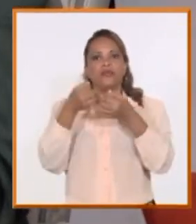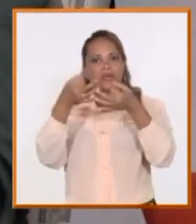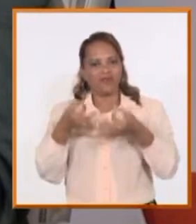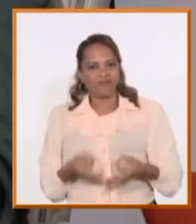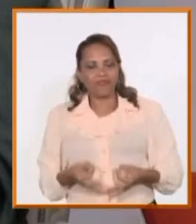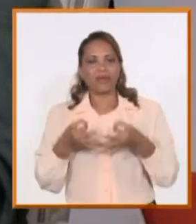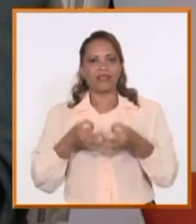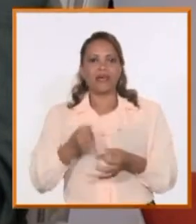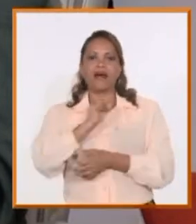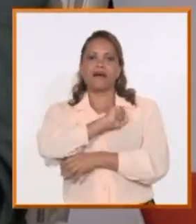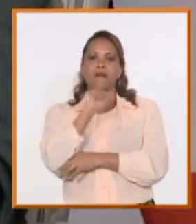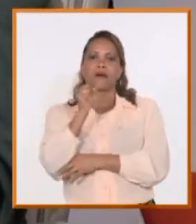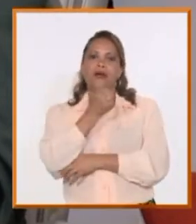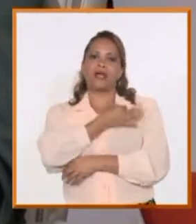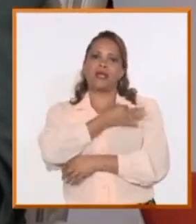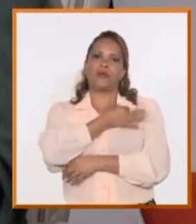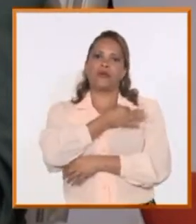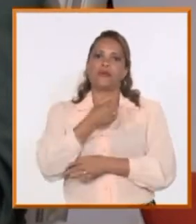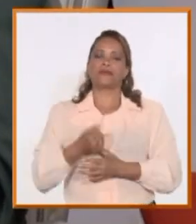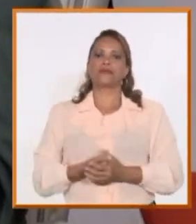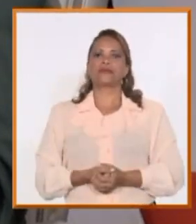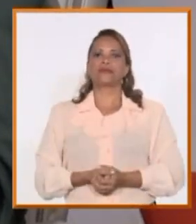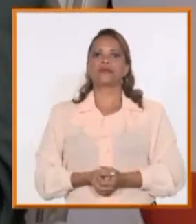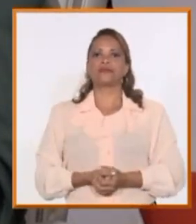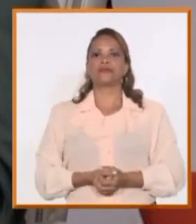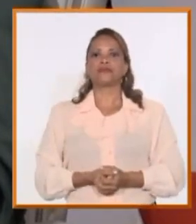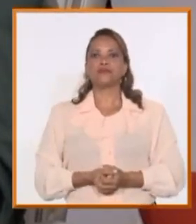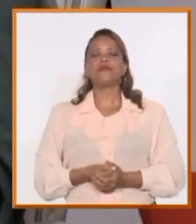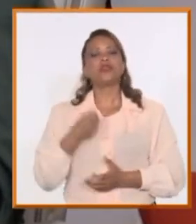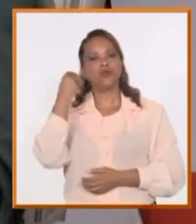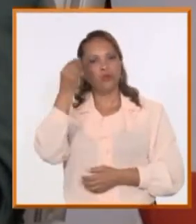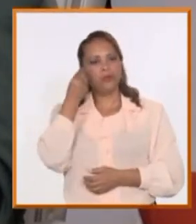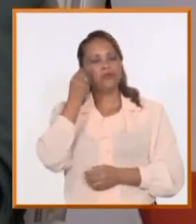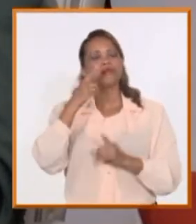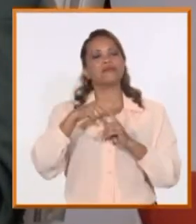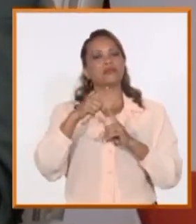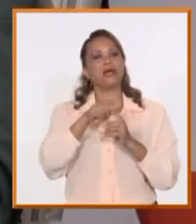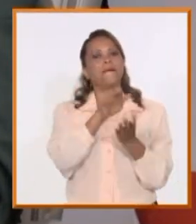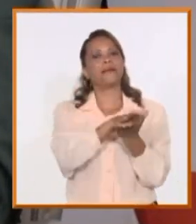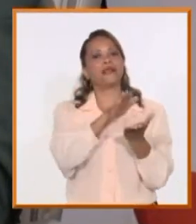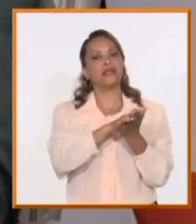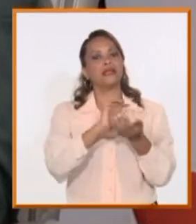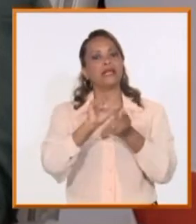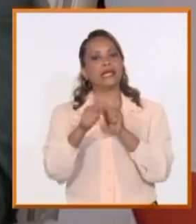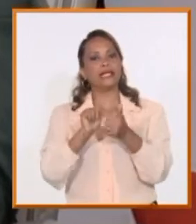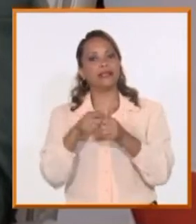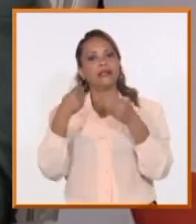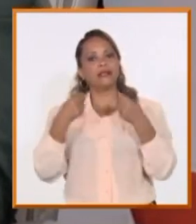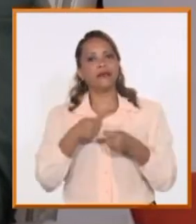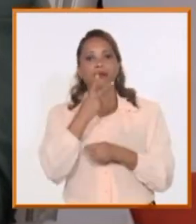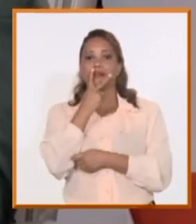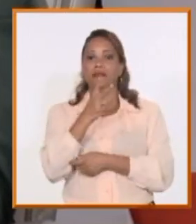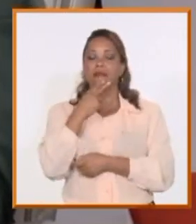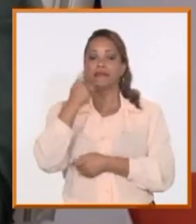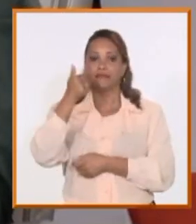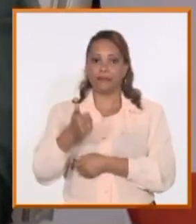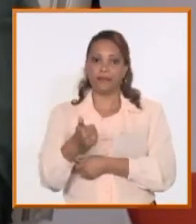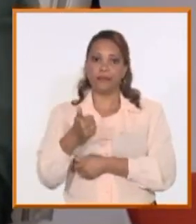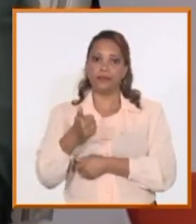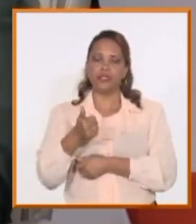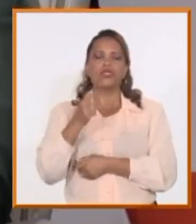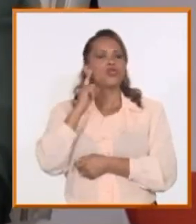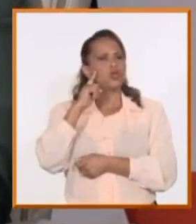opciones de llegar al podio en París 2024. Yo creo que eso es una tarea pendiente que tiene el INDER y la Dirección de Alto Rendimiento, y estoy convencido